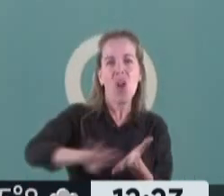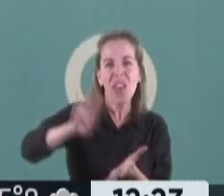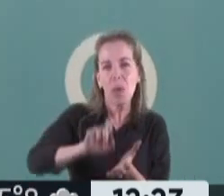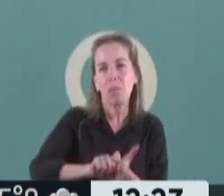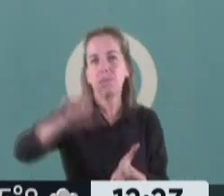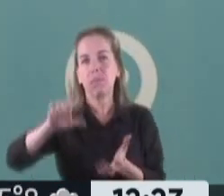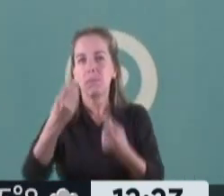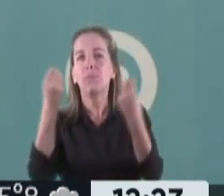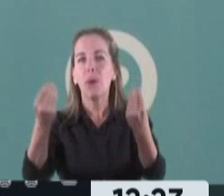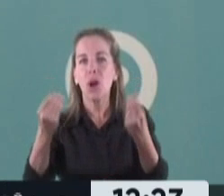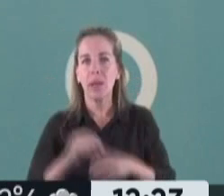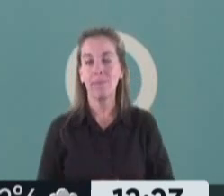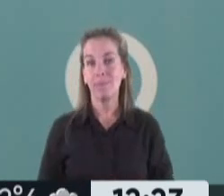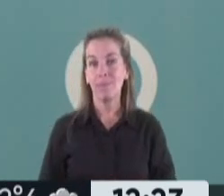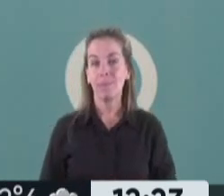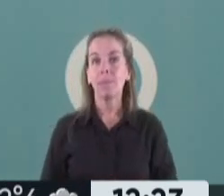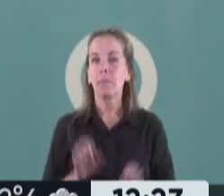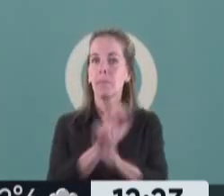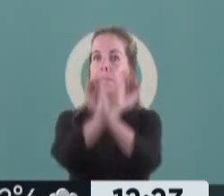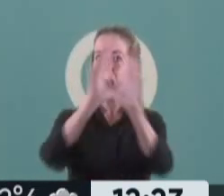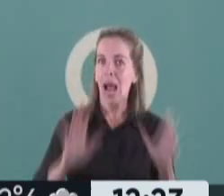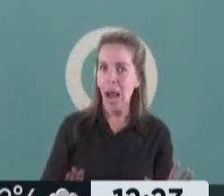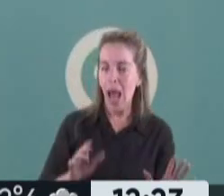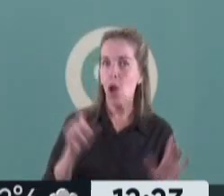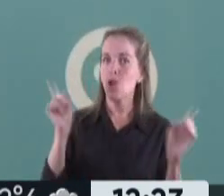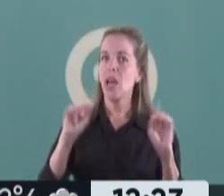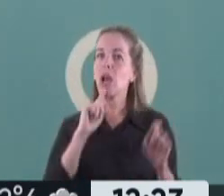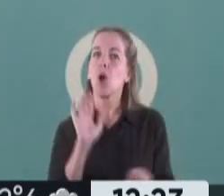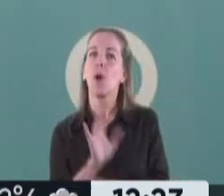económica? Para decirlo claramente y no decir que lo utilizo como